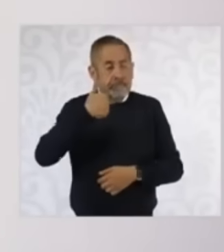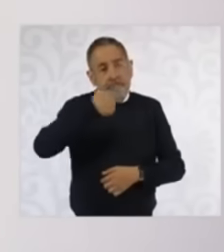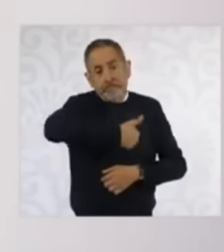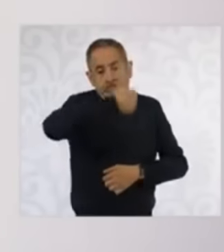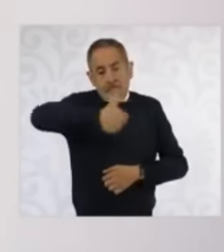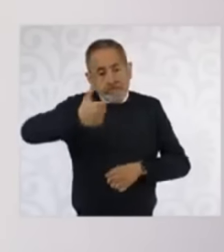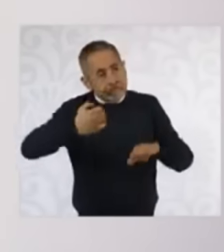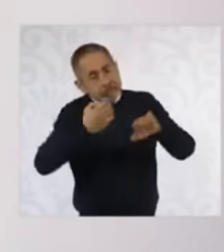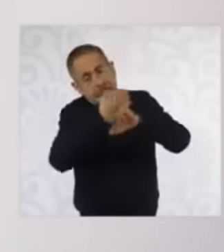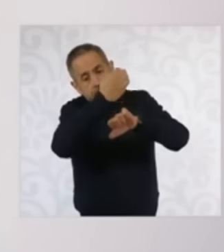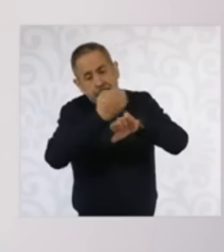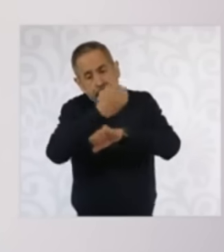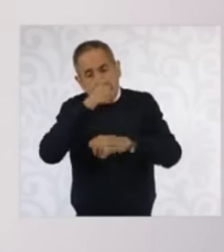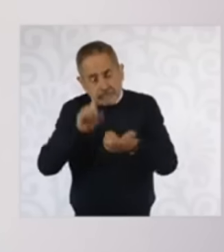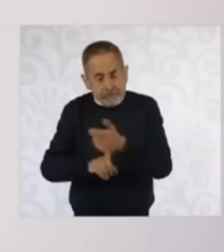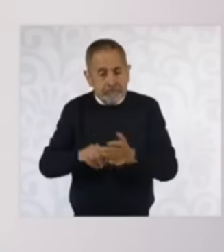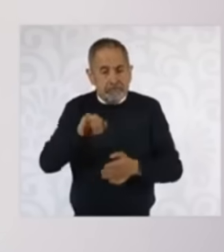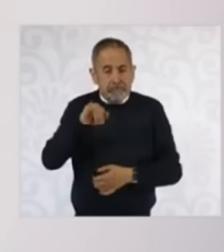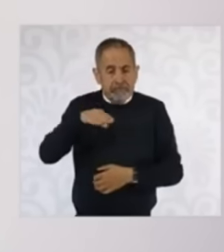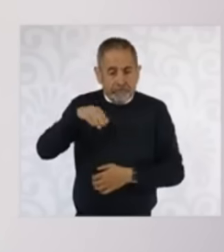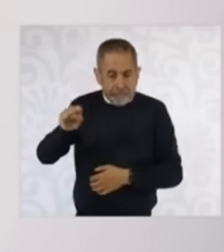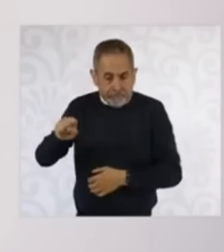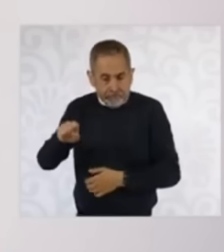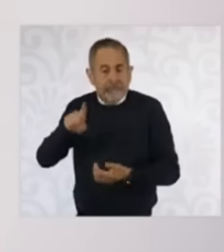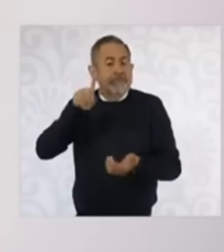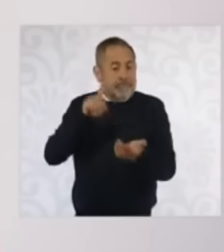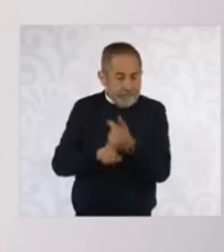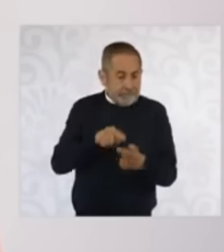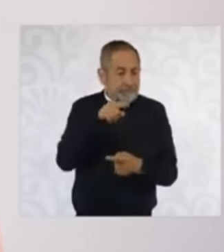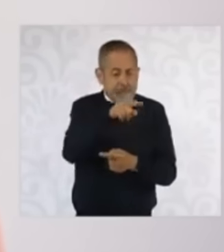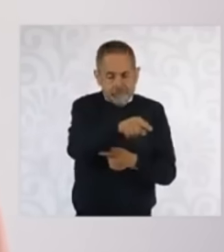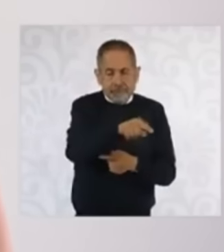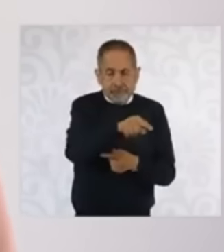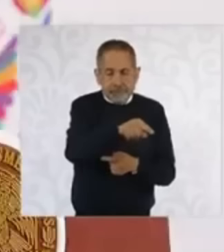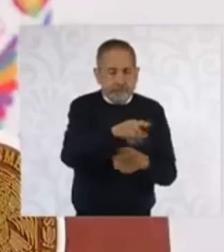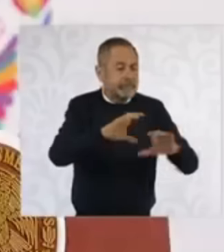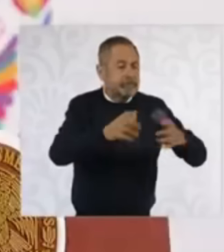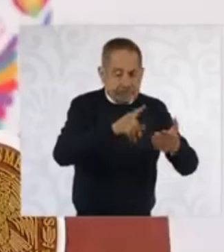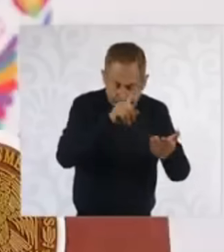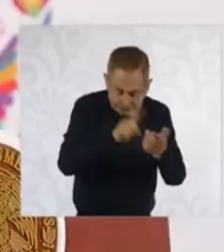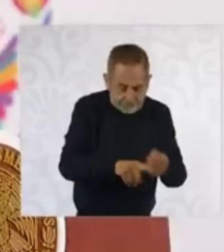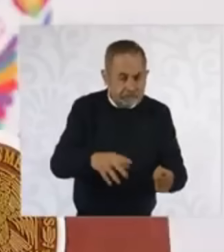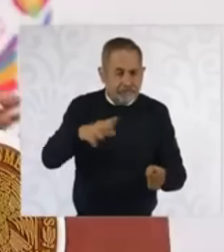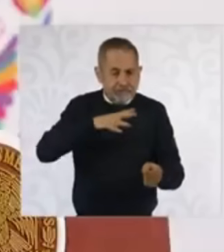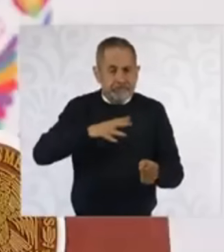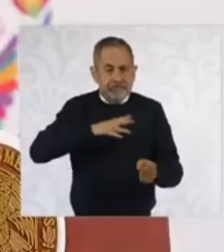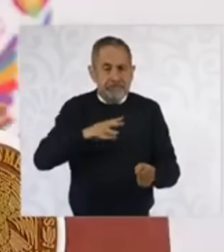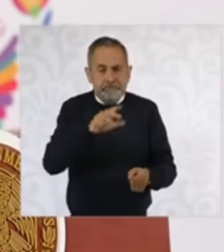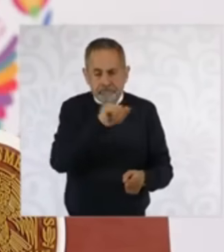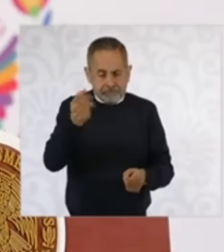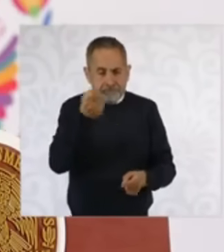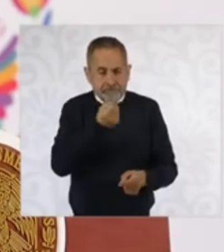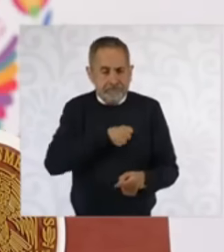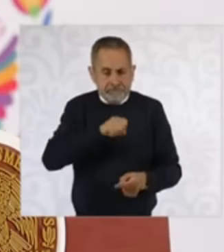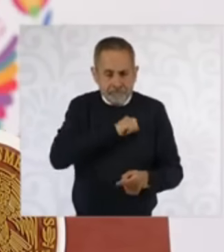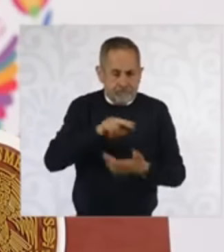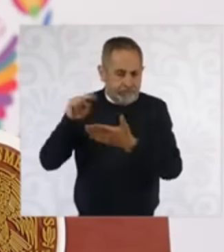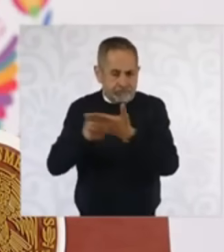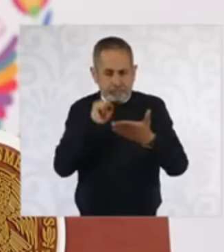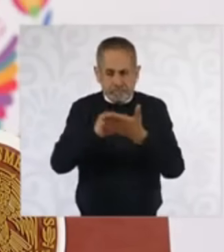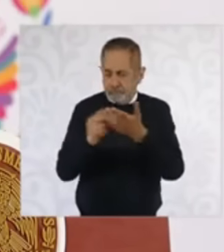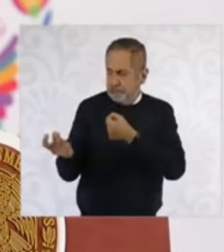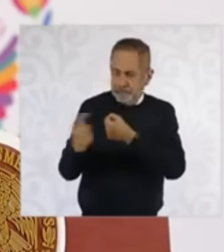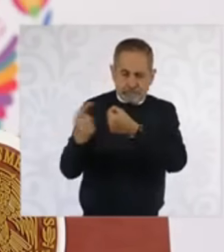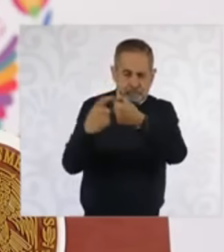que corresponde en el IMS bienestar a a la federalización de los servicios de salud cuando se firma por